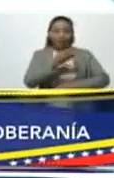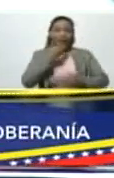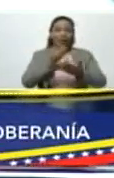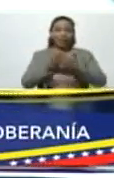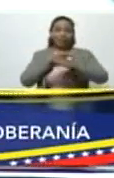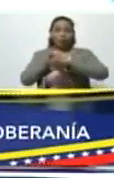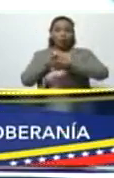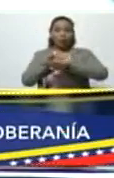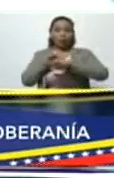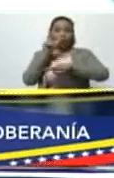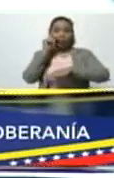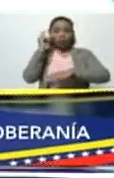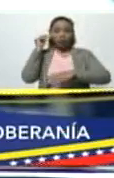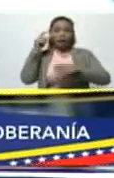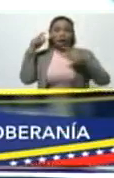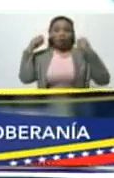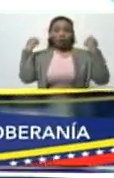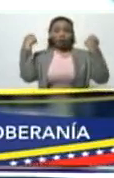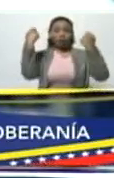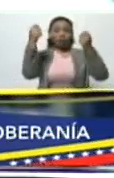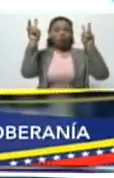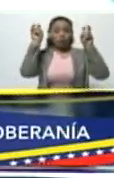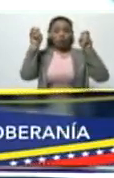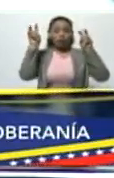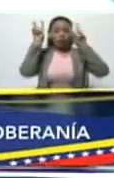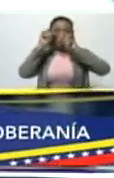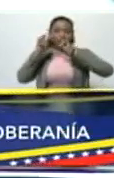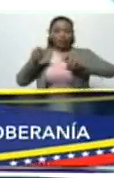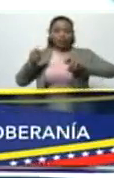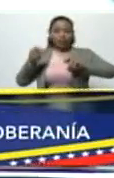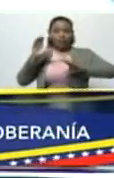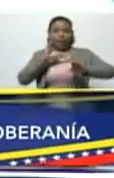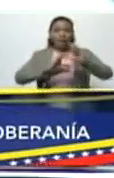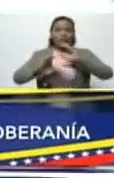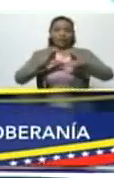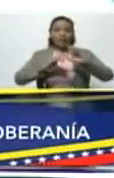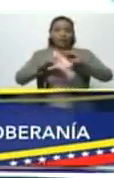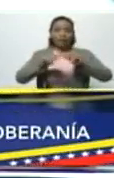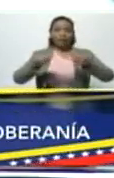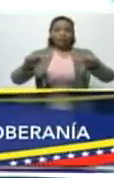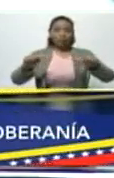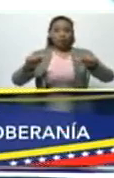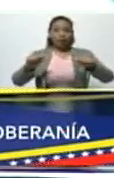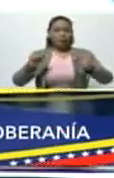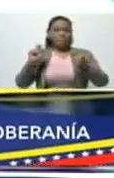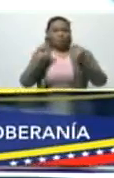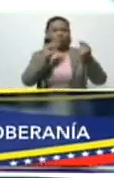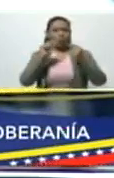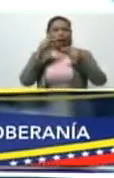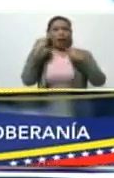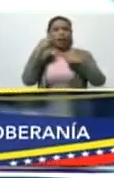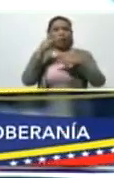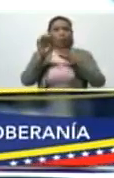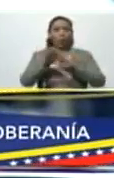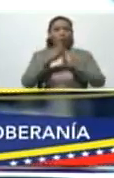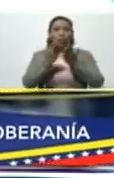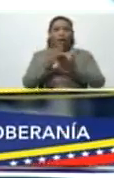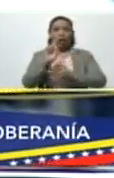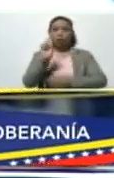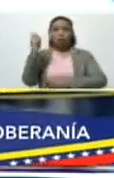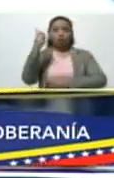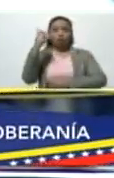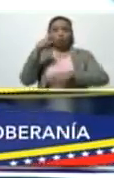ministros, agradecemos a los innovadores, a los investigadores. La ciencia es un territorio en disputa a nivel mundial. No solo la